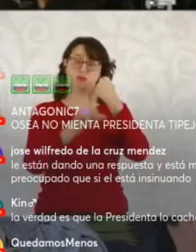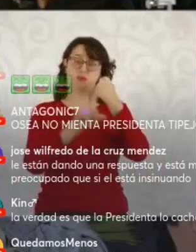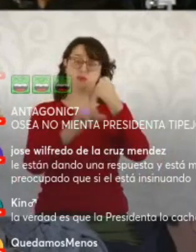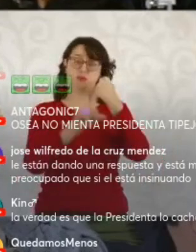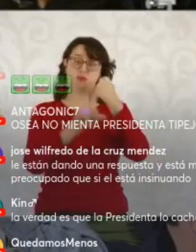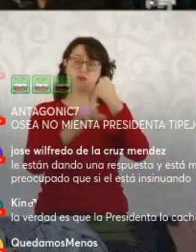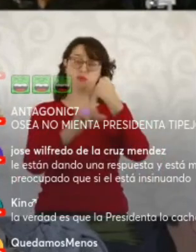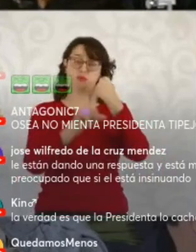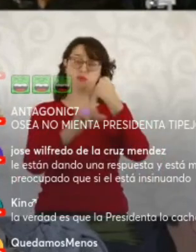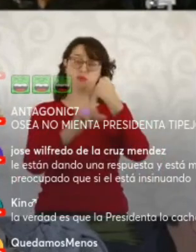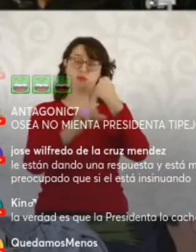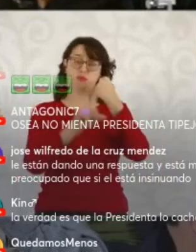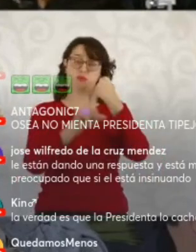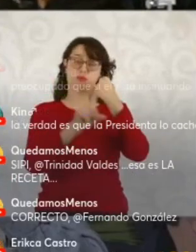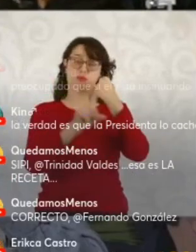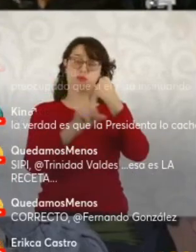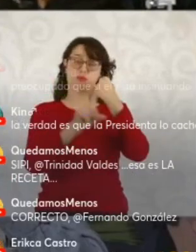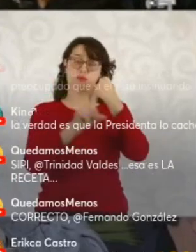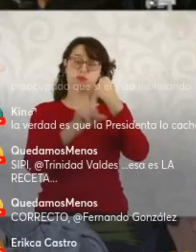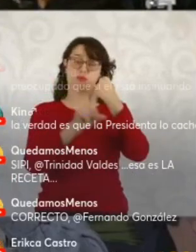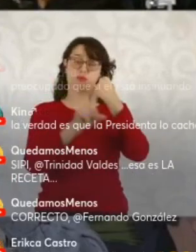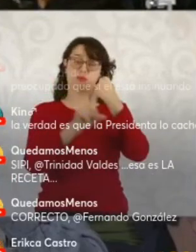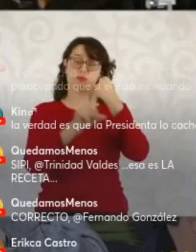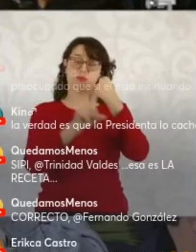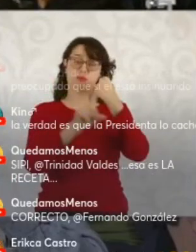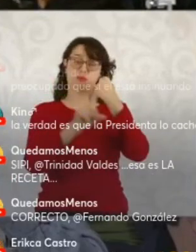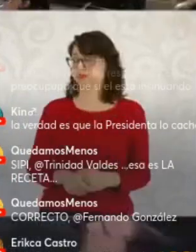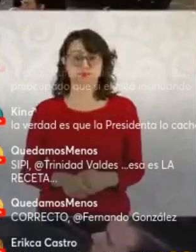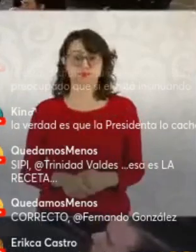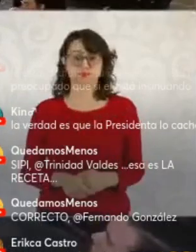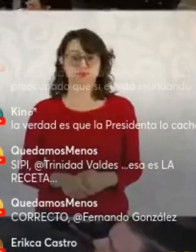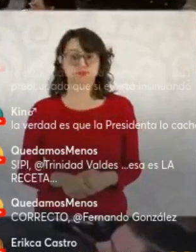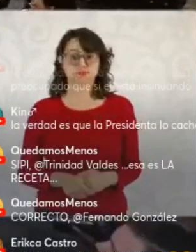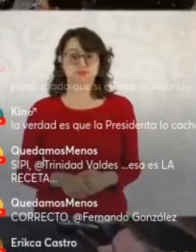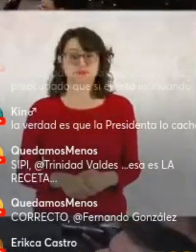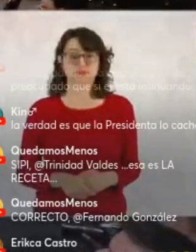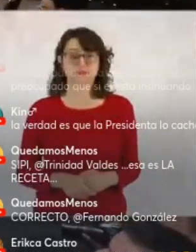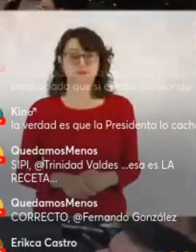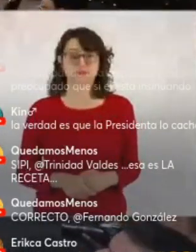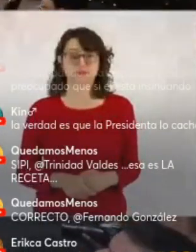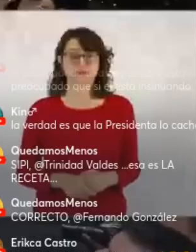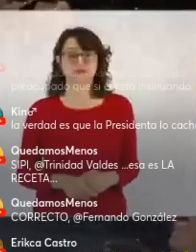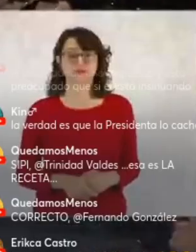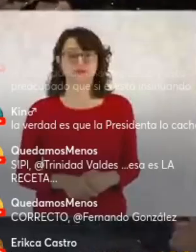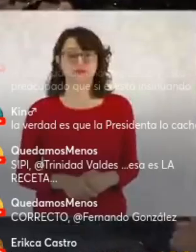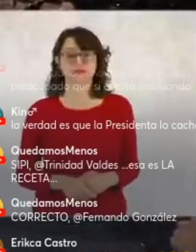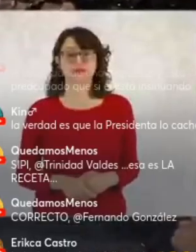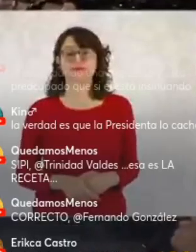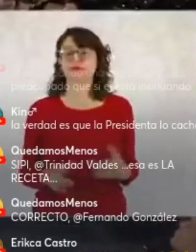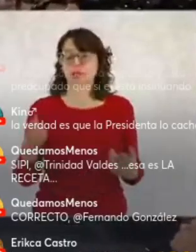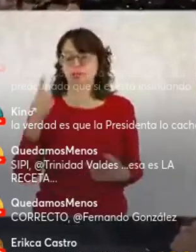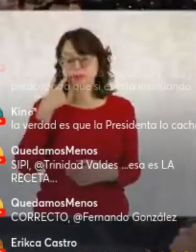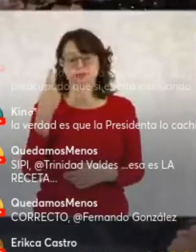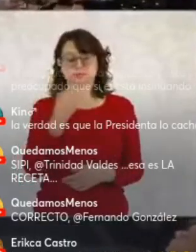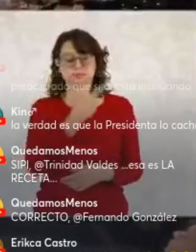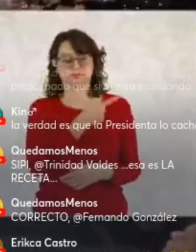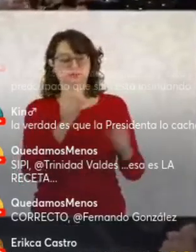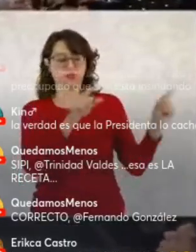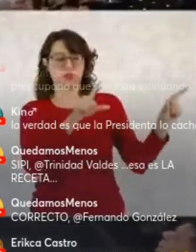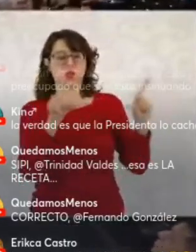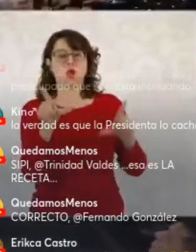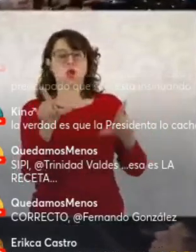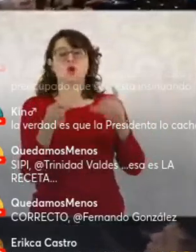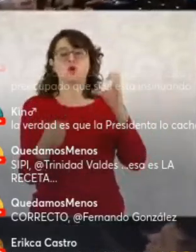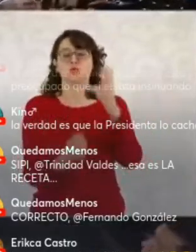pena tener esos considerandos. A ver si pones las... Mira, estas son las